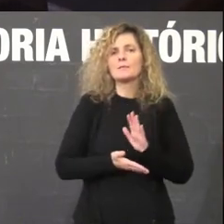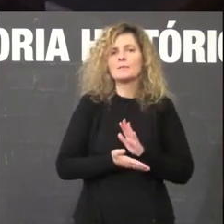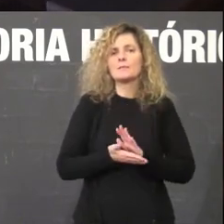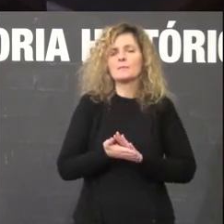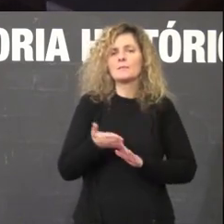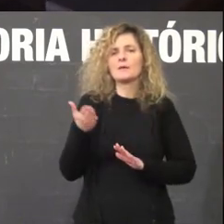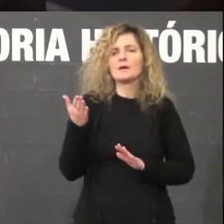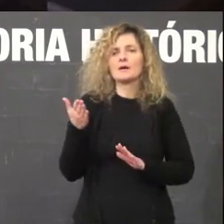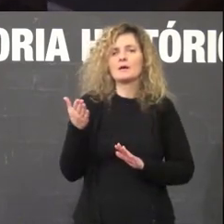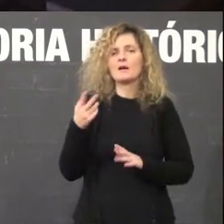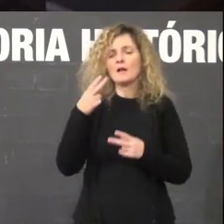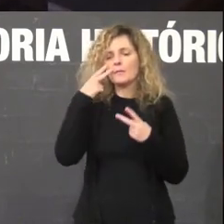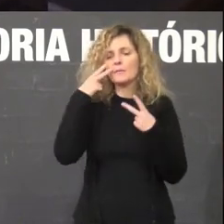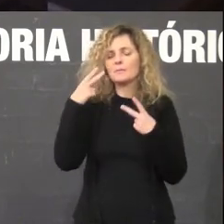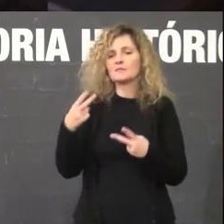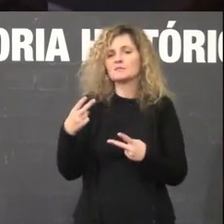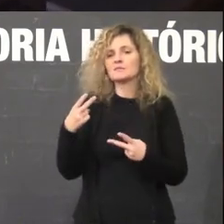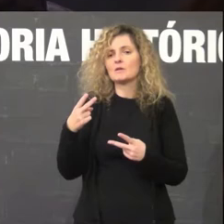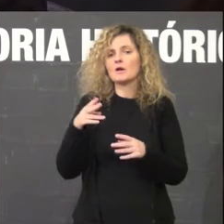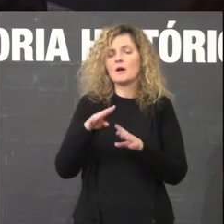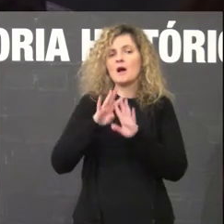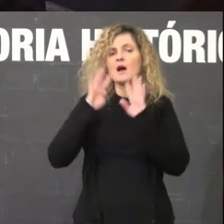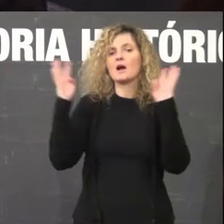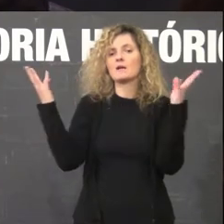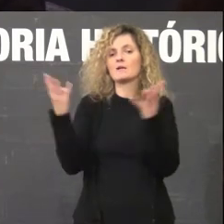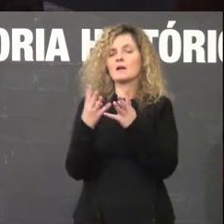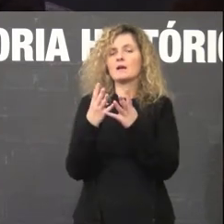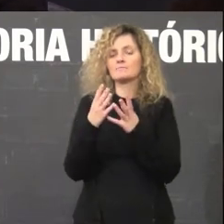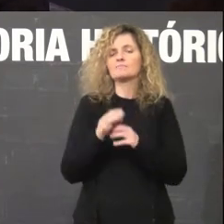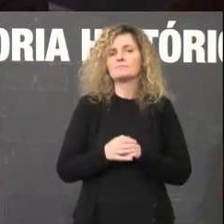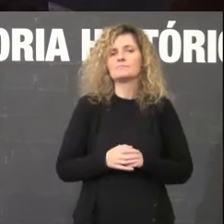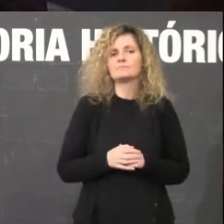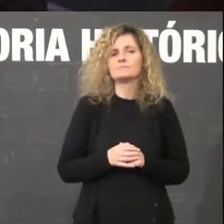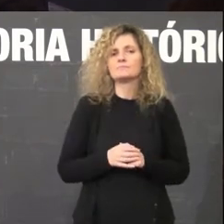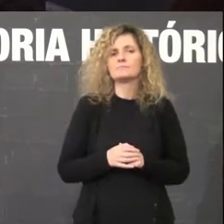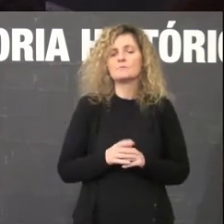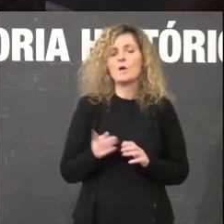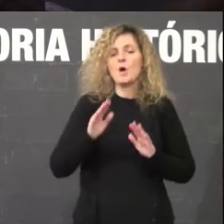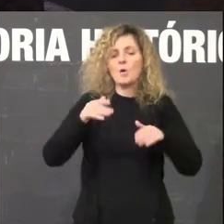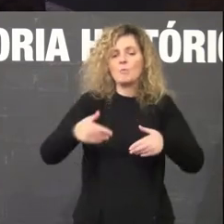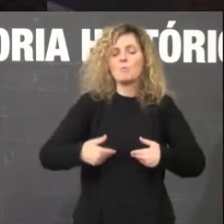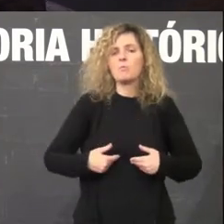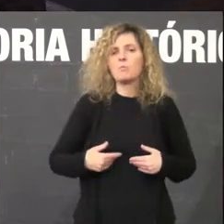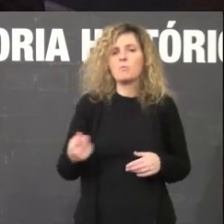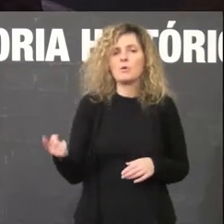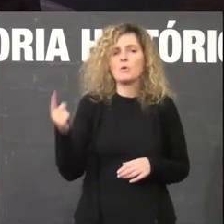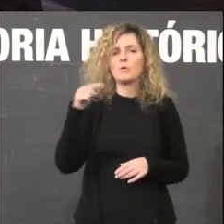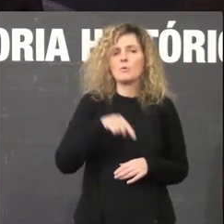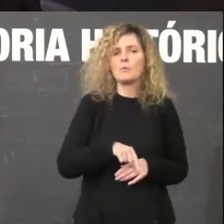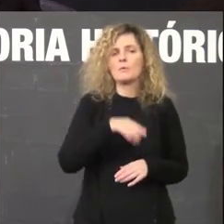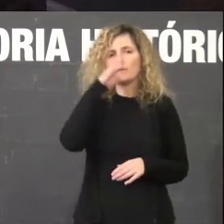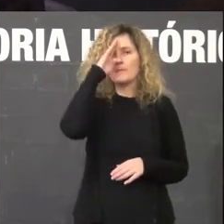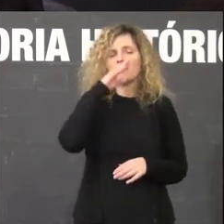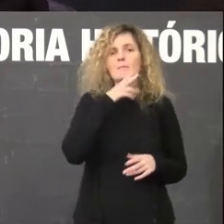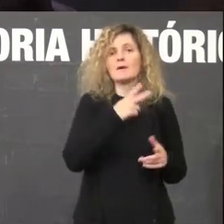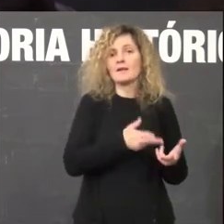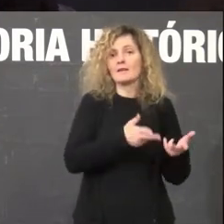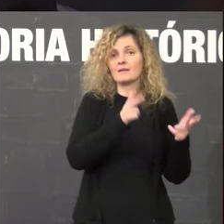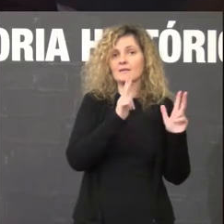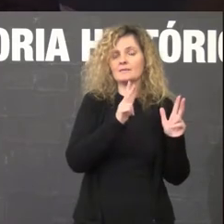vai a visitarlo ao campo de concentración, volven a, al final, meu pai o liberan.